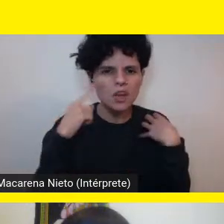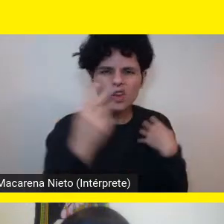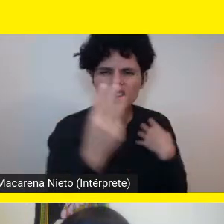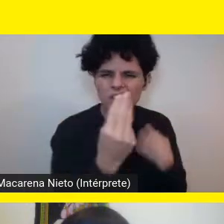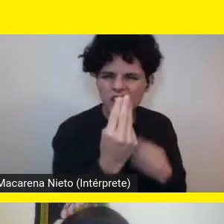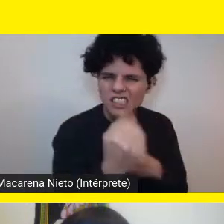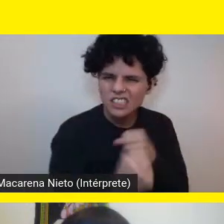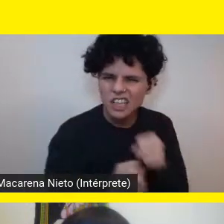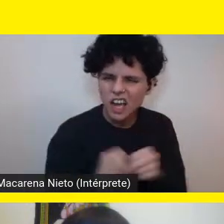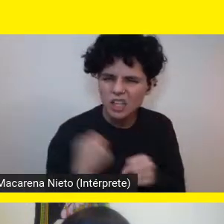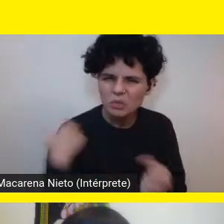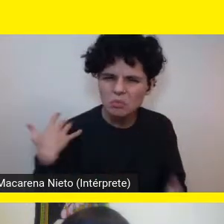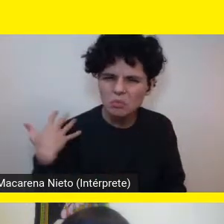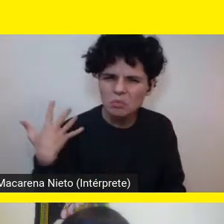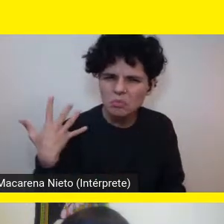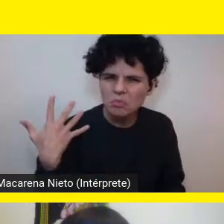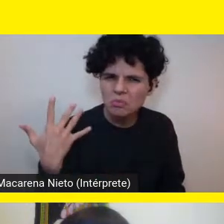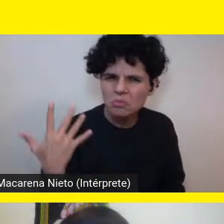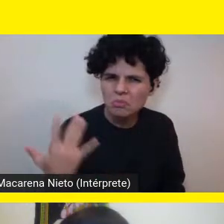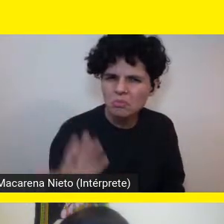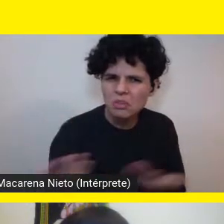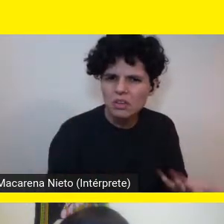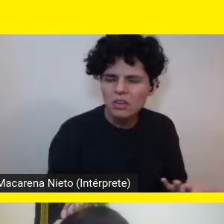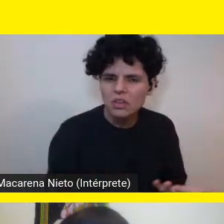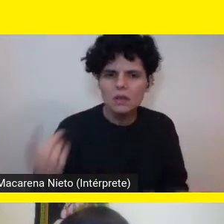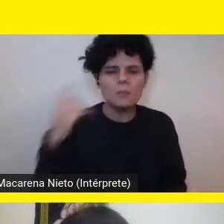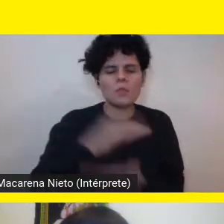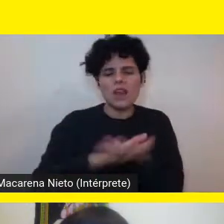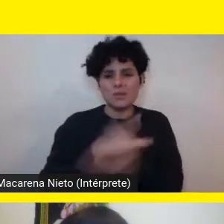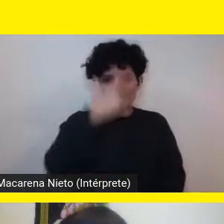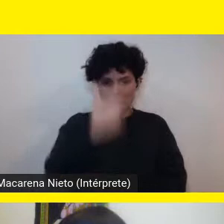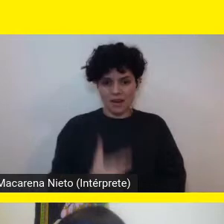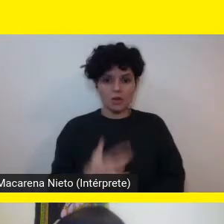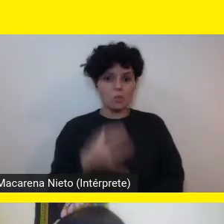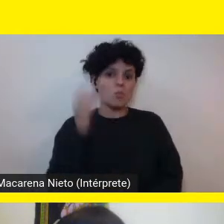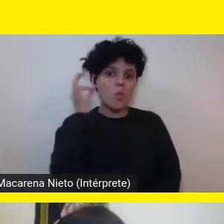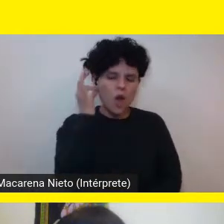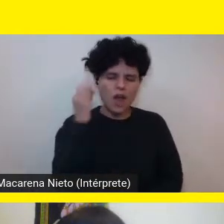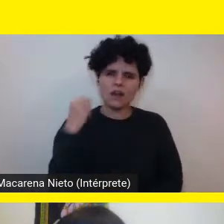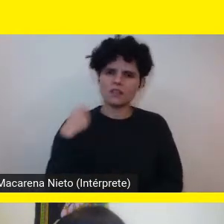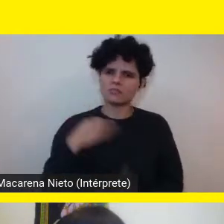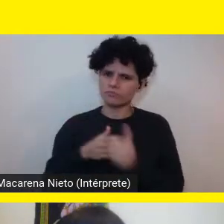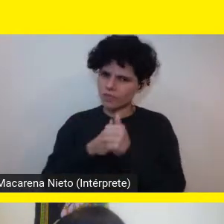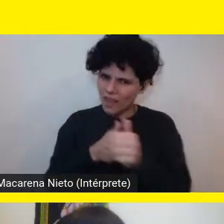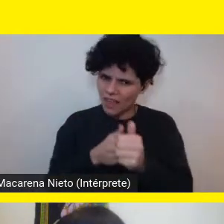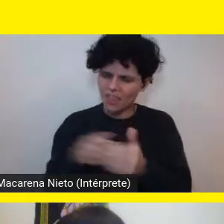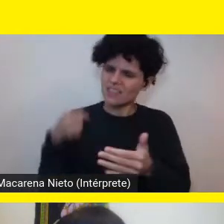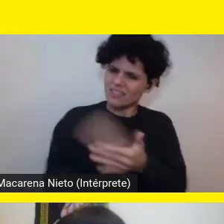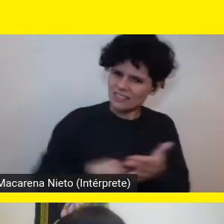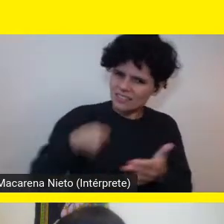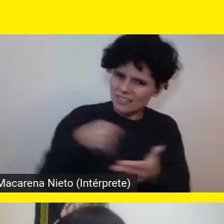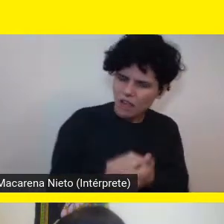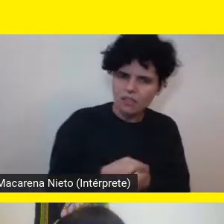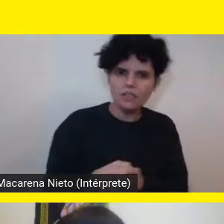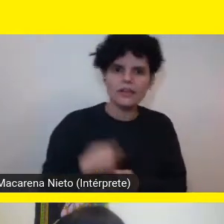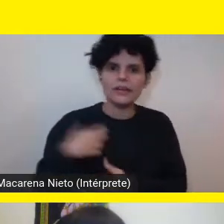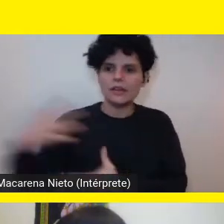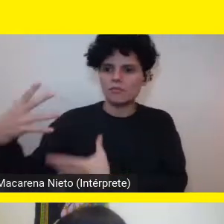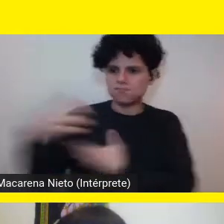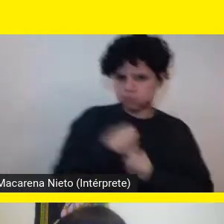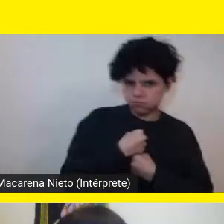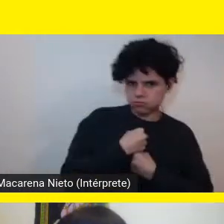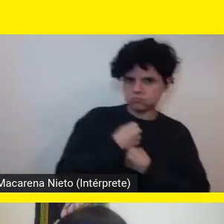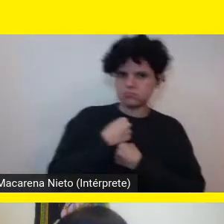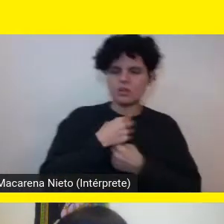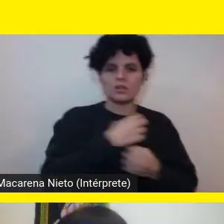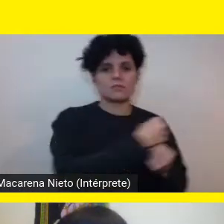fueron víctimas, mujeres, dirigentes, valiosas resistentes, que fueron víctimas de prisión política y tortura, como